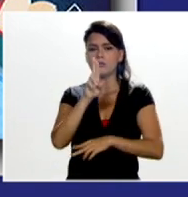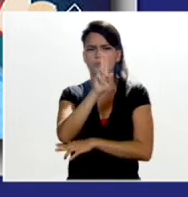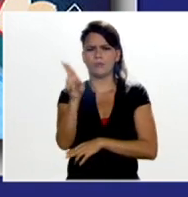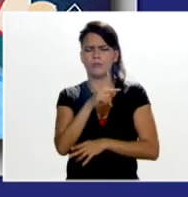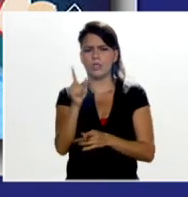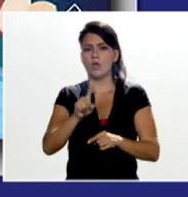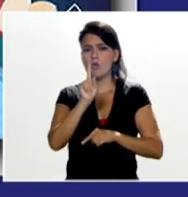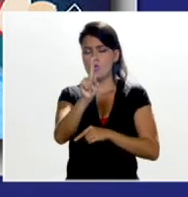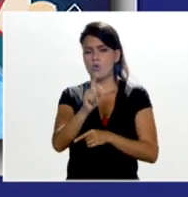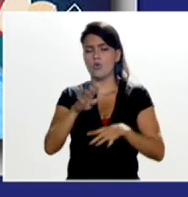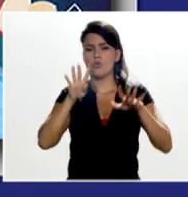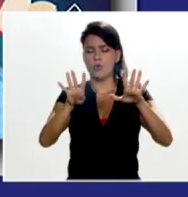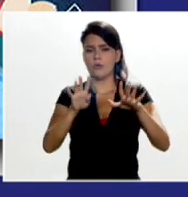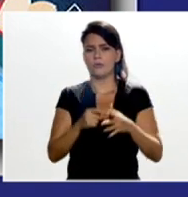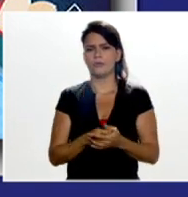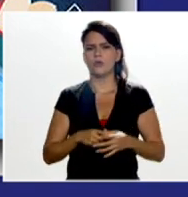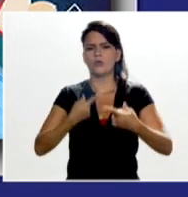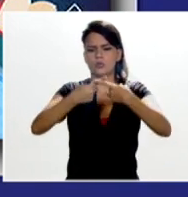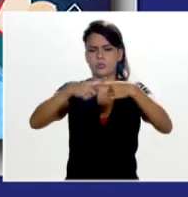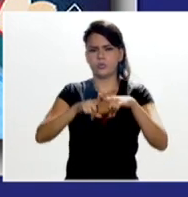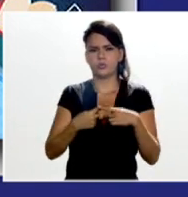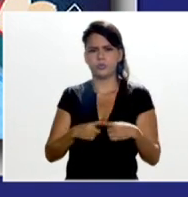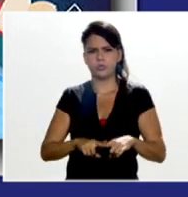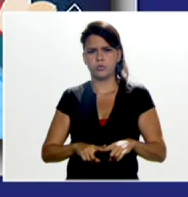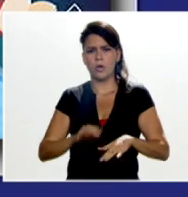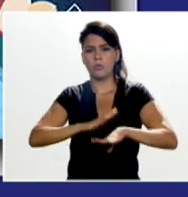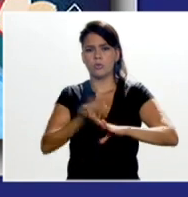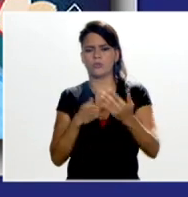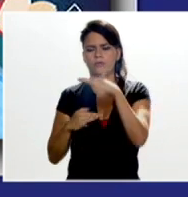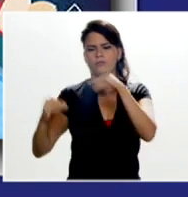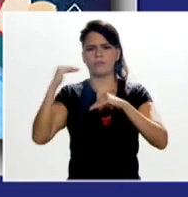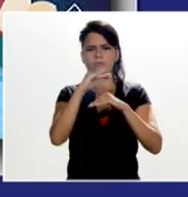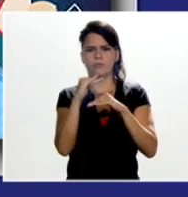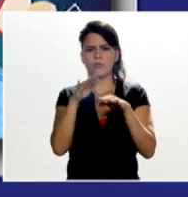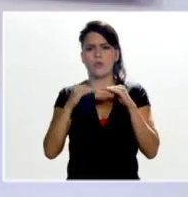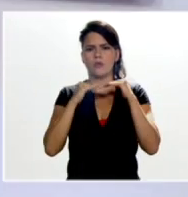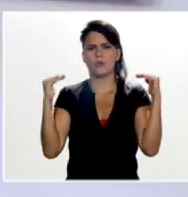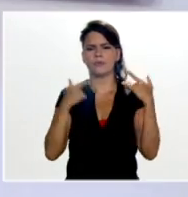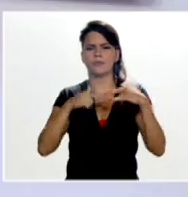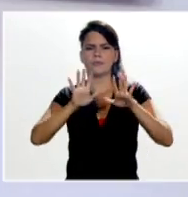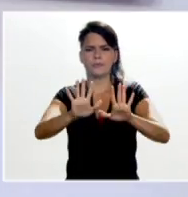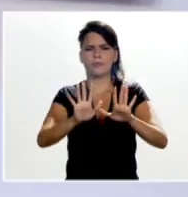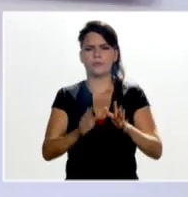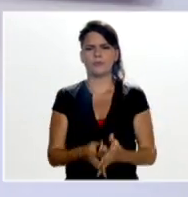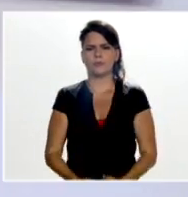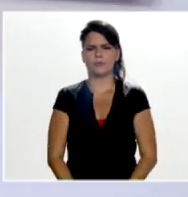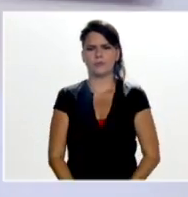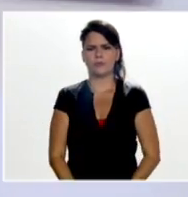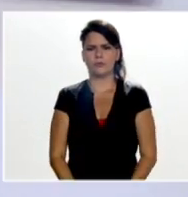entre 1 y 9, multiplicada por una potencia de base 10.